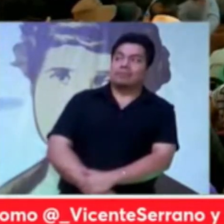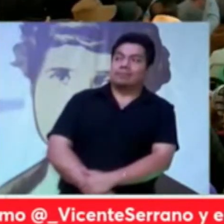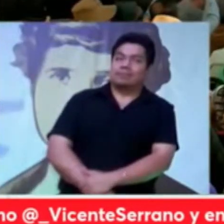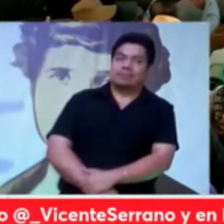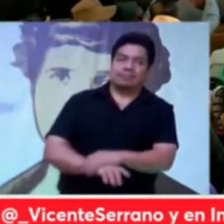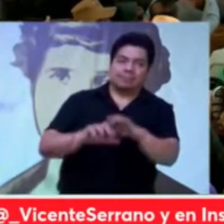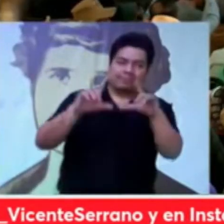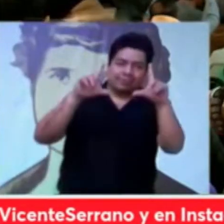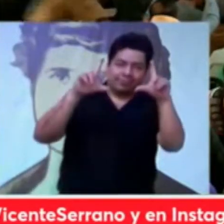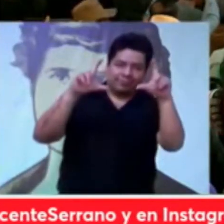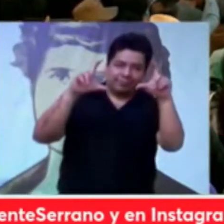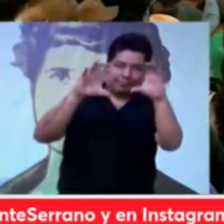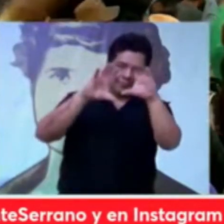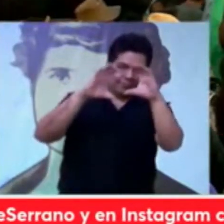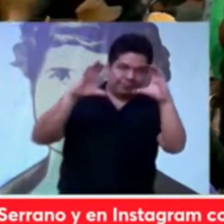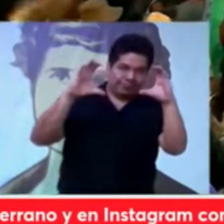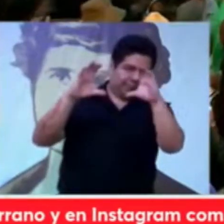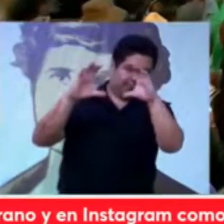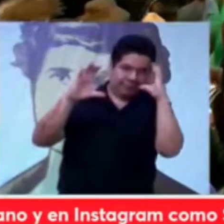foto Foto